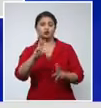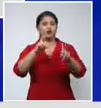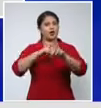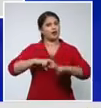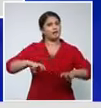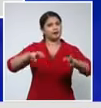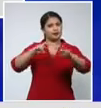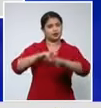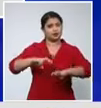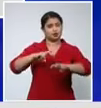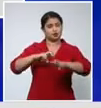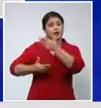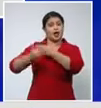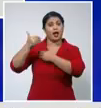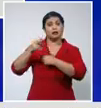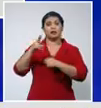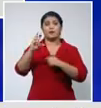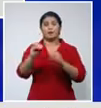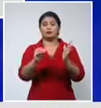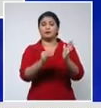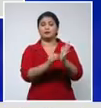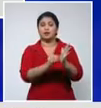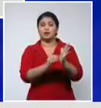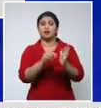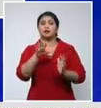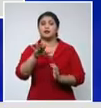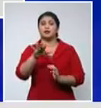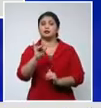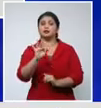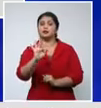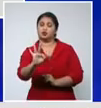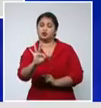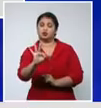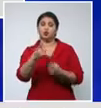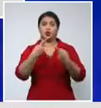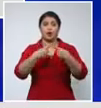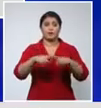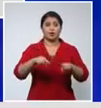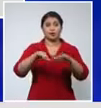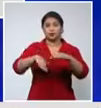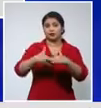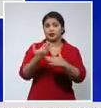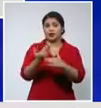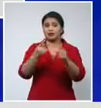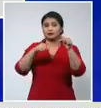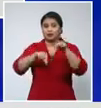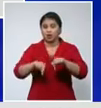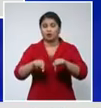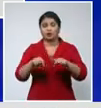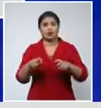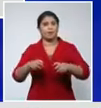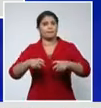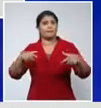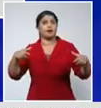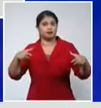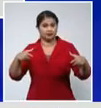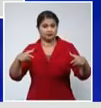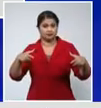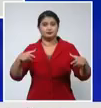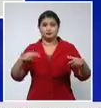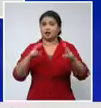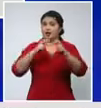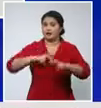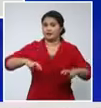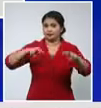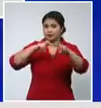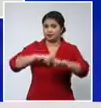de 20.578, pero realmente ya el día de hoy superó esa cifra. De